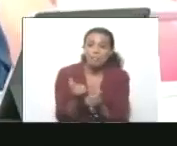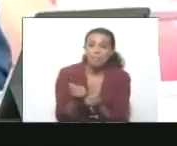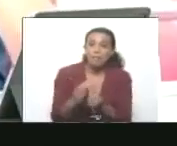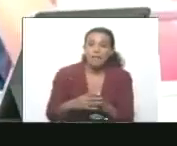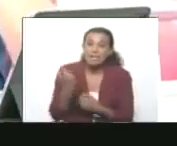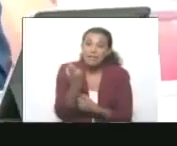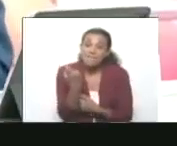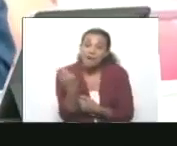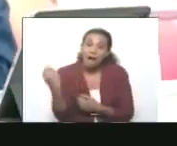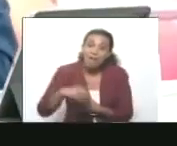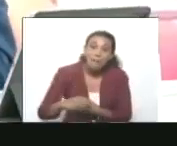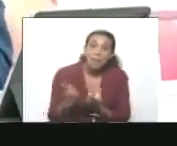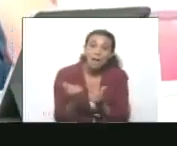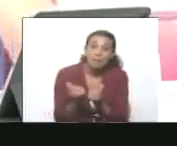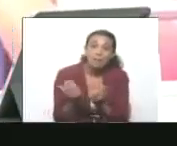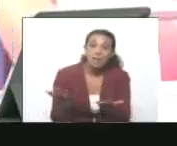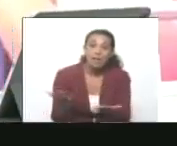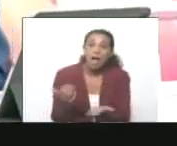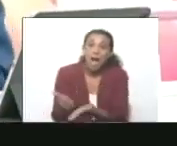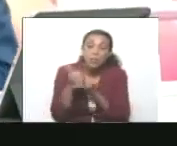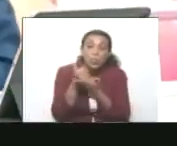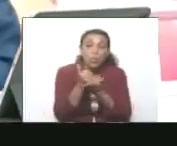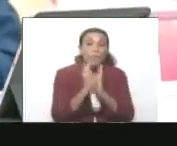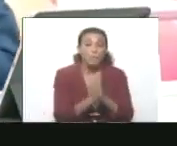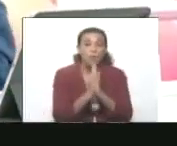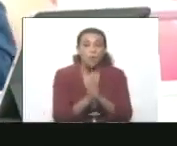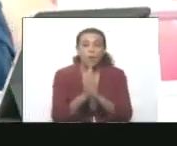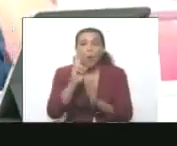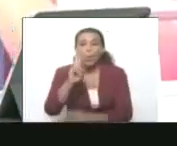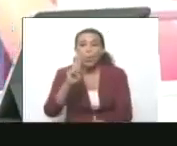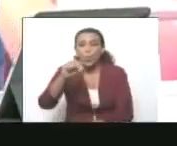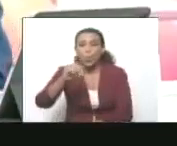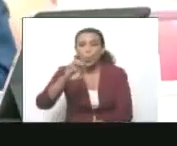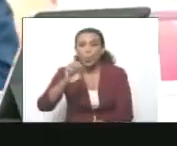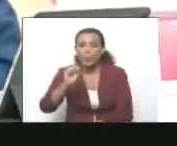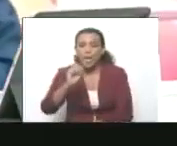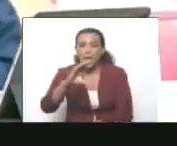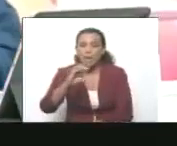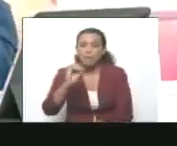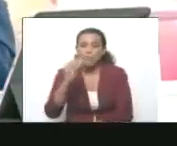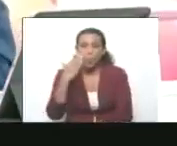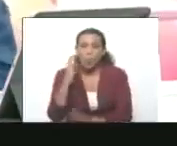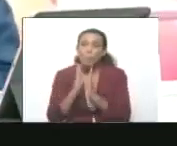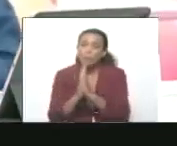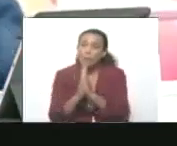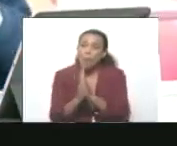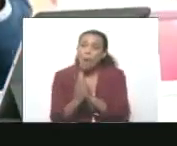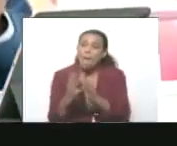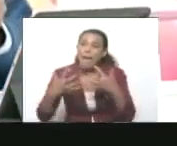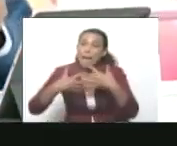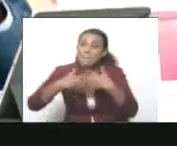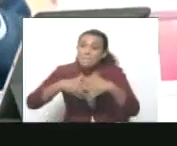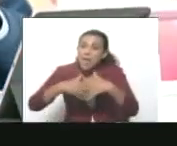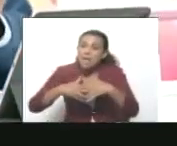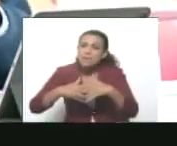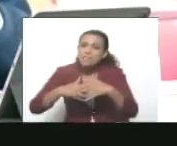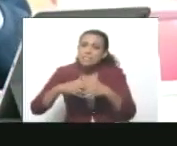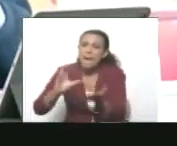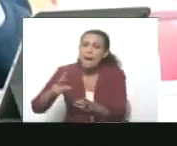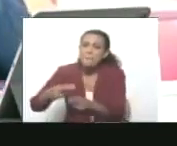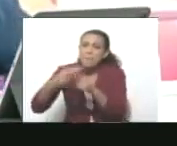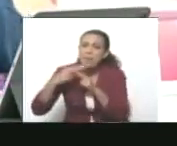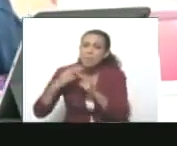hace falta. Nos tiene que ayudar la UNESCO, nos tiene que ayudar la CAF y tenemos que conseguir ese crédito, ese